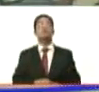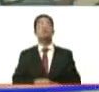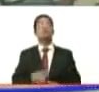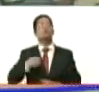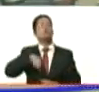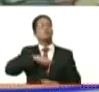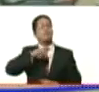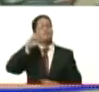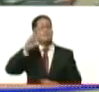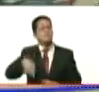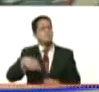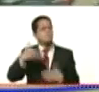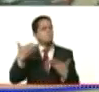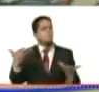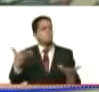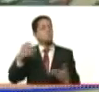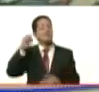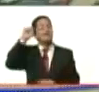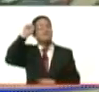conmemorar